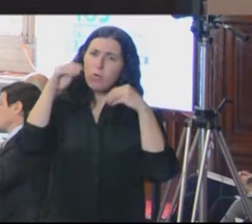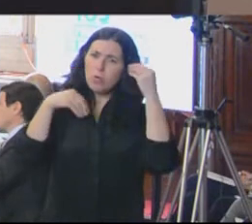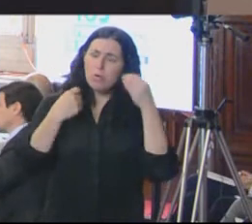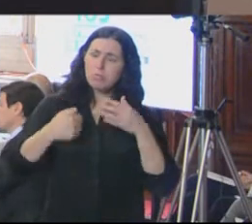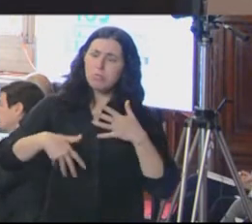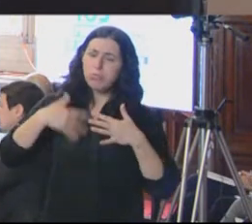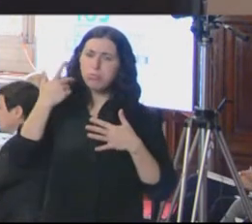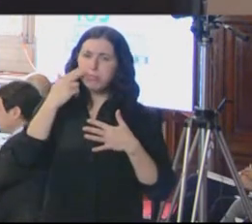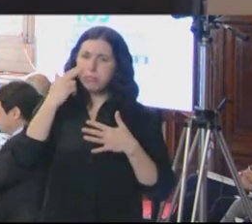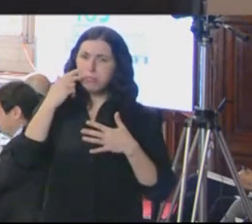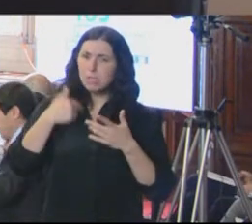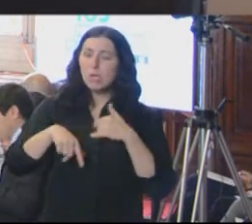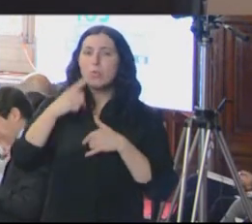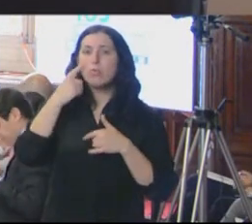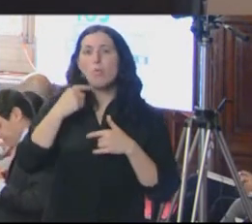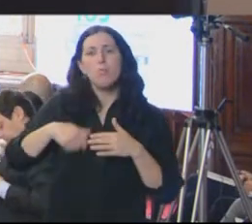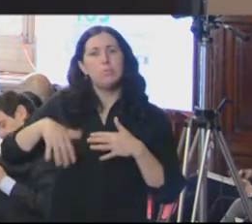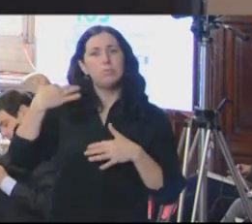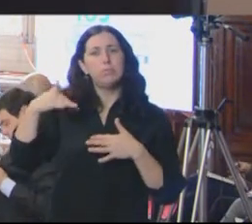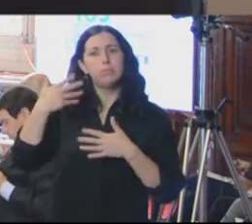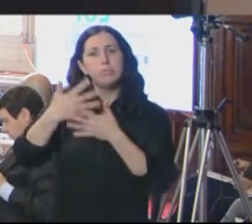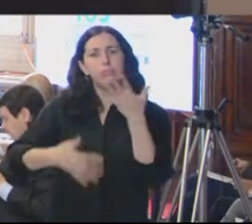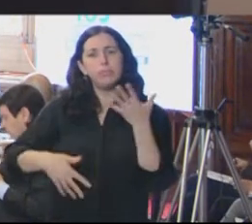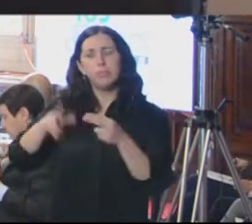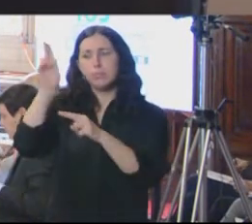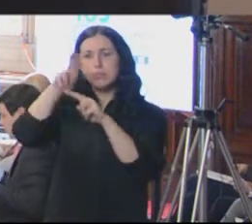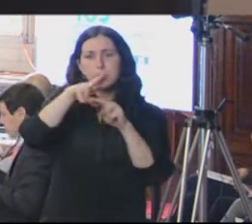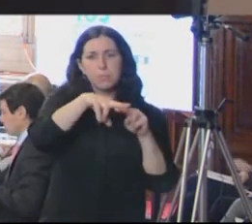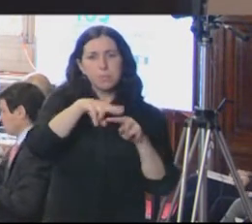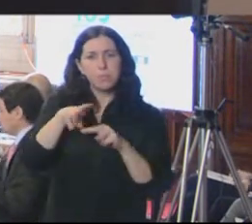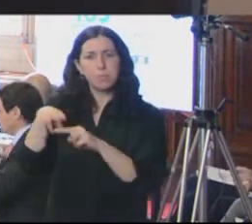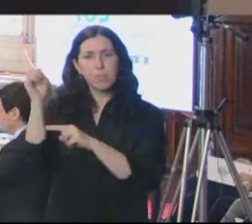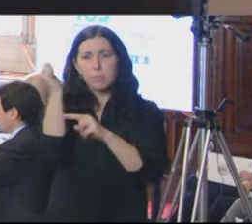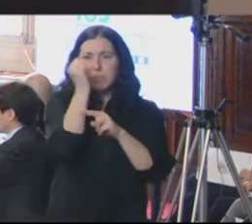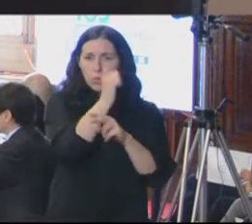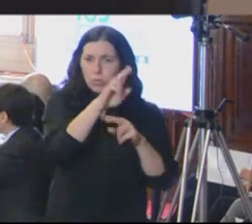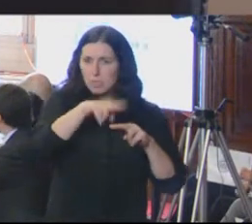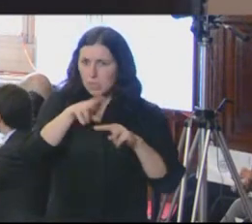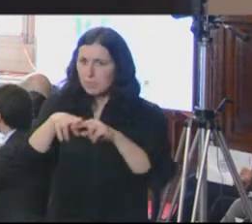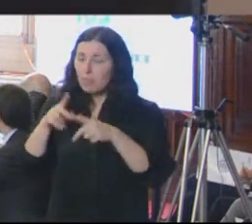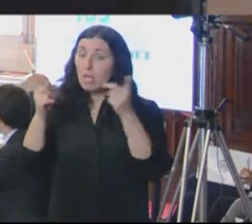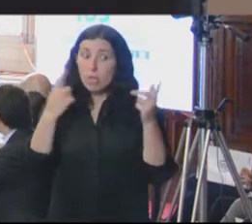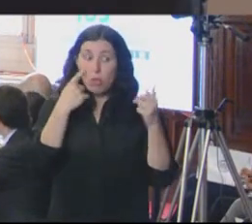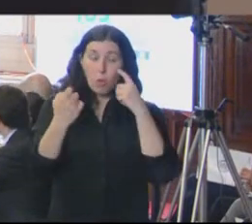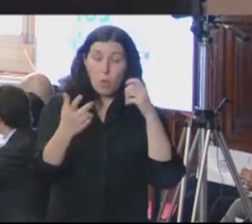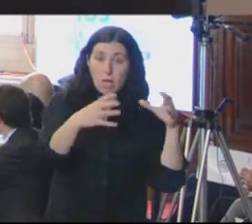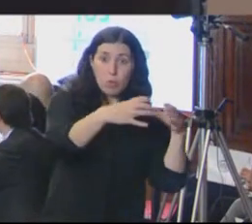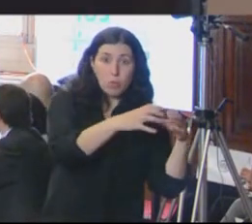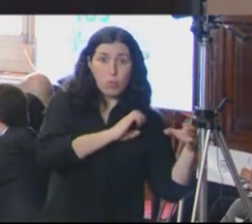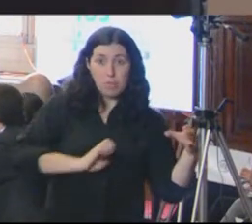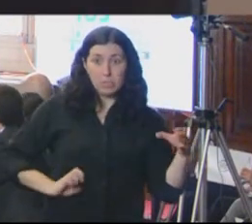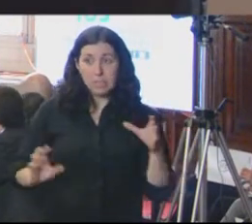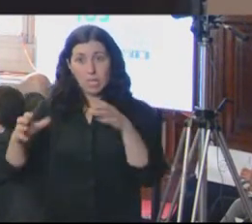de homicidios a que se ha hecho referencia. Advierto que manejan cifras distintas entre sociedad